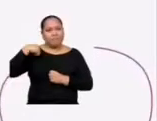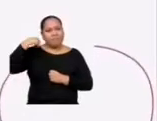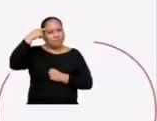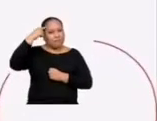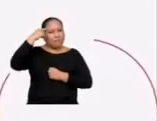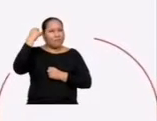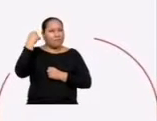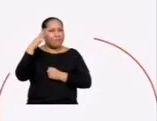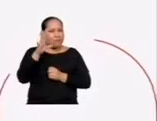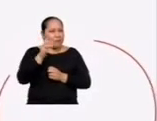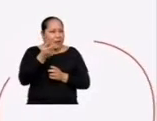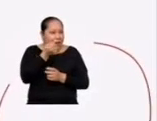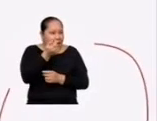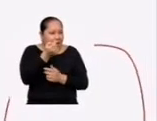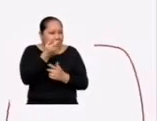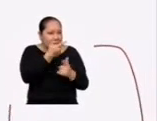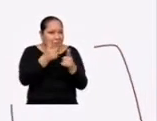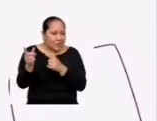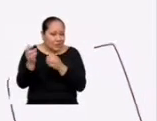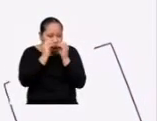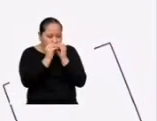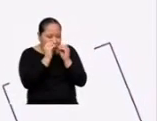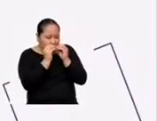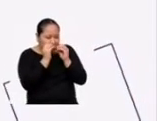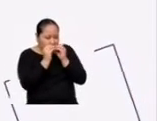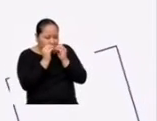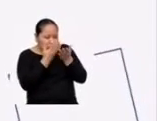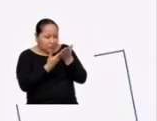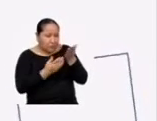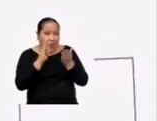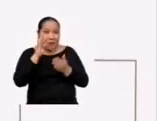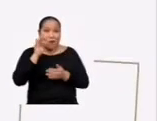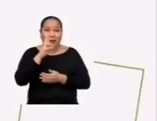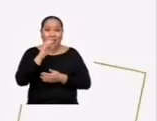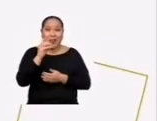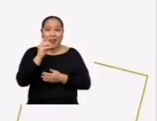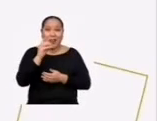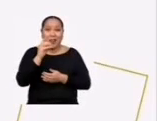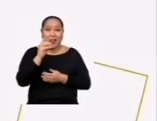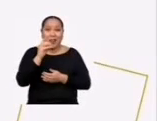nos encontramos listas y listos para pulir el borrador y escribir la versión final.